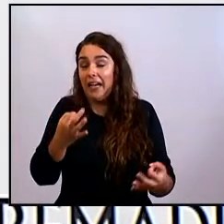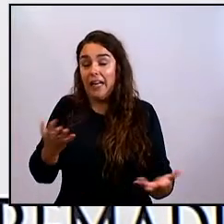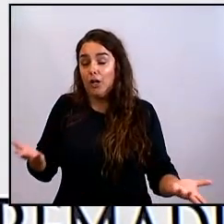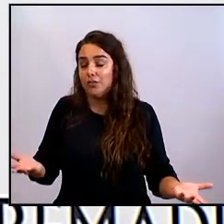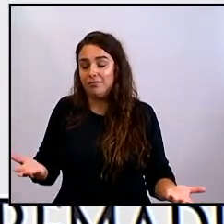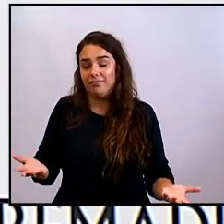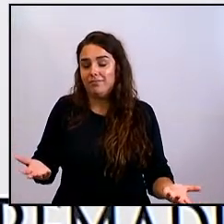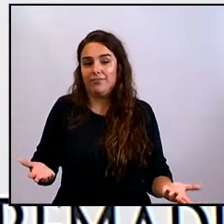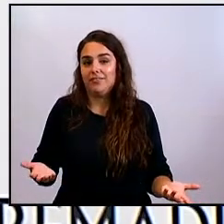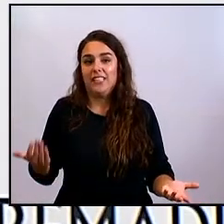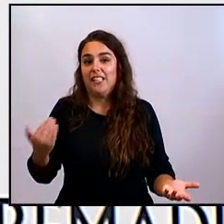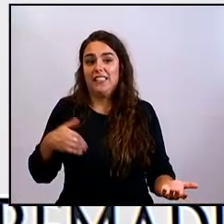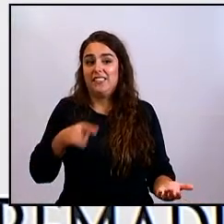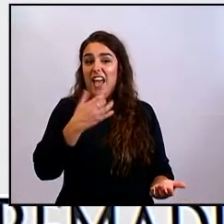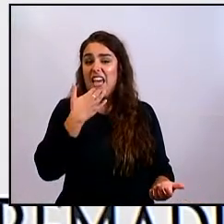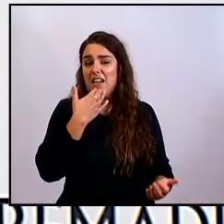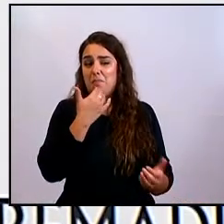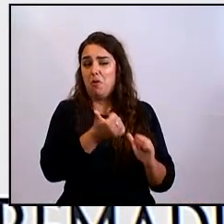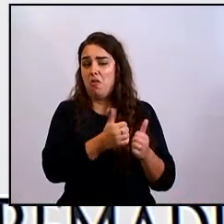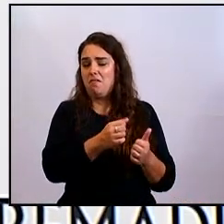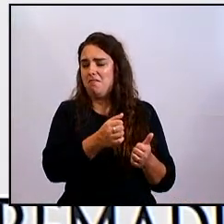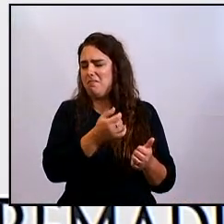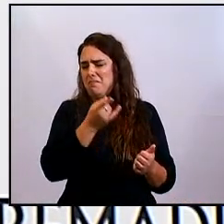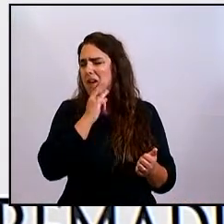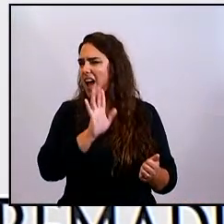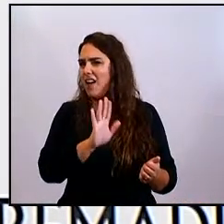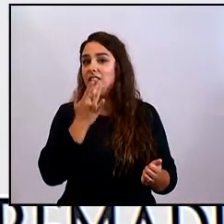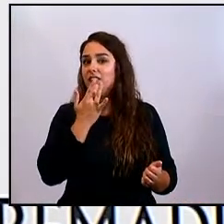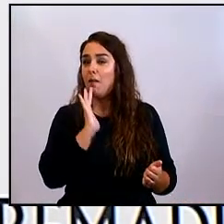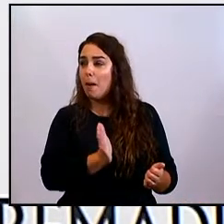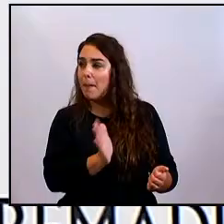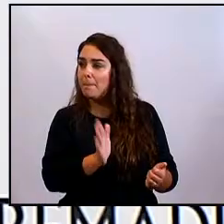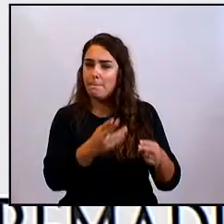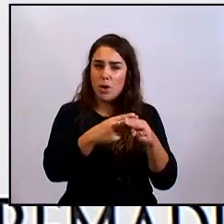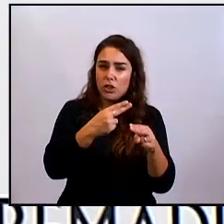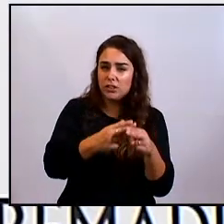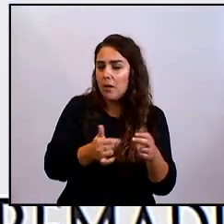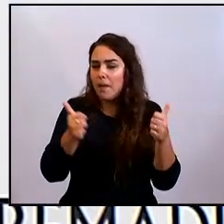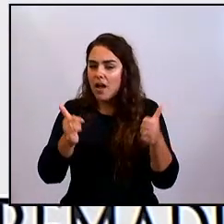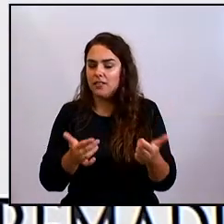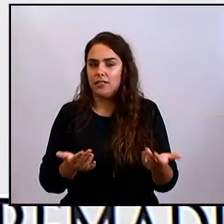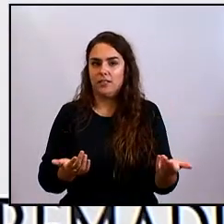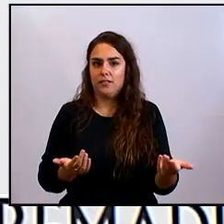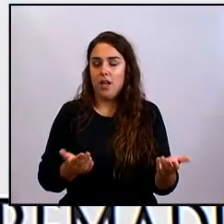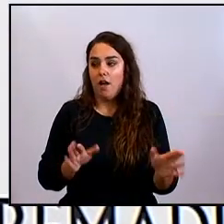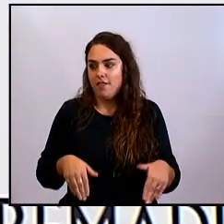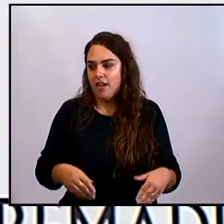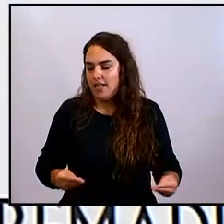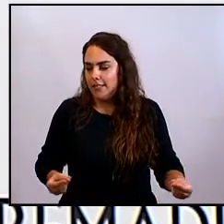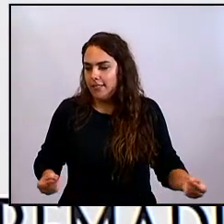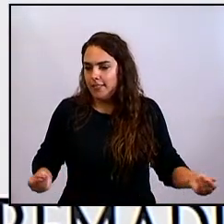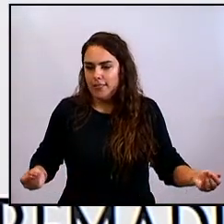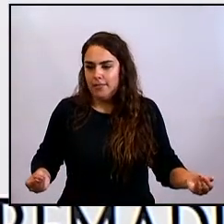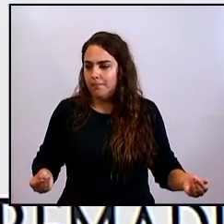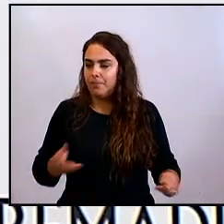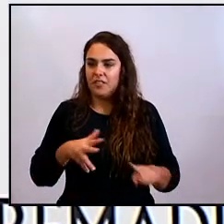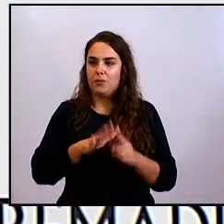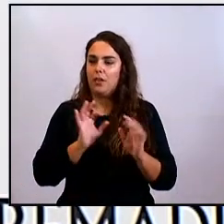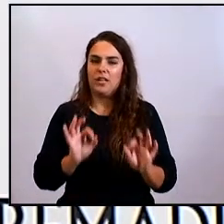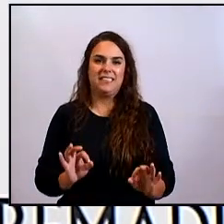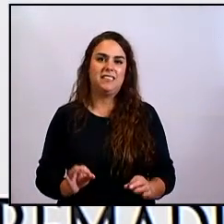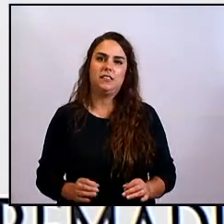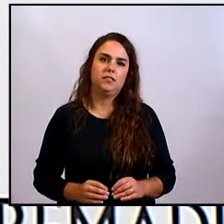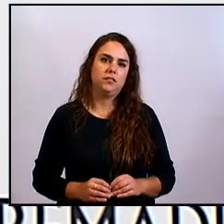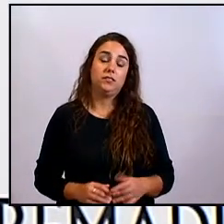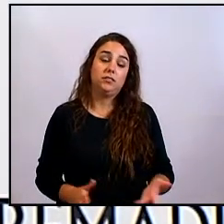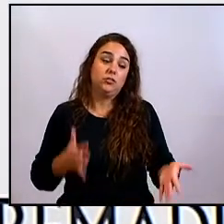damos muy mal ejemplo si el ataque político tiene que ser hecho en esos términos. Yo